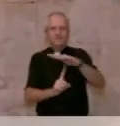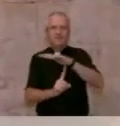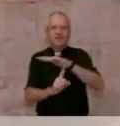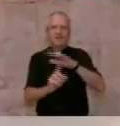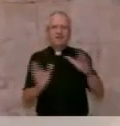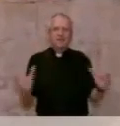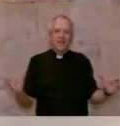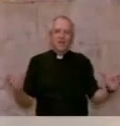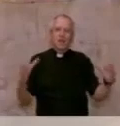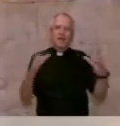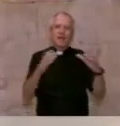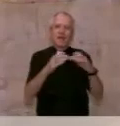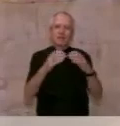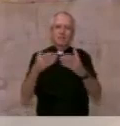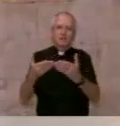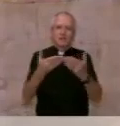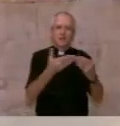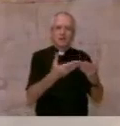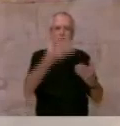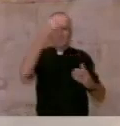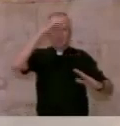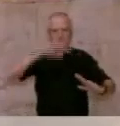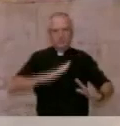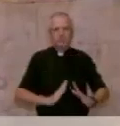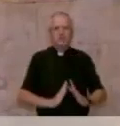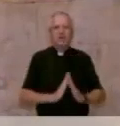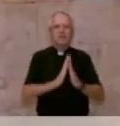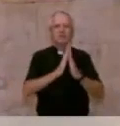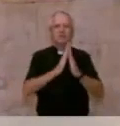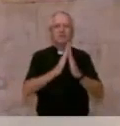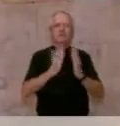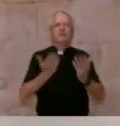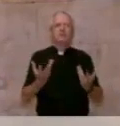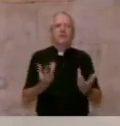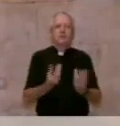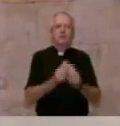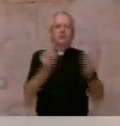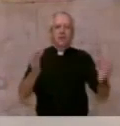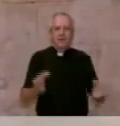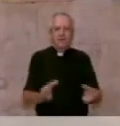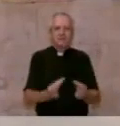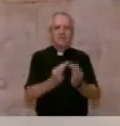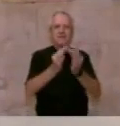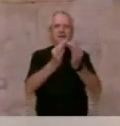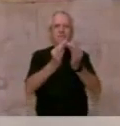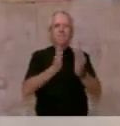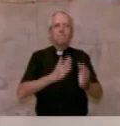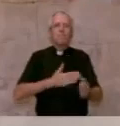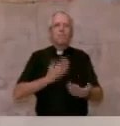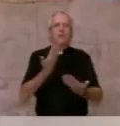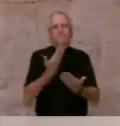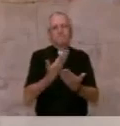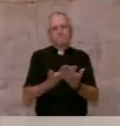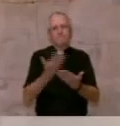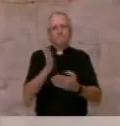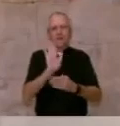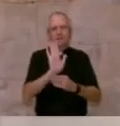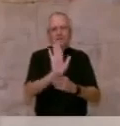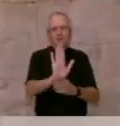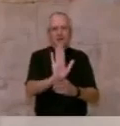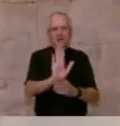que congregada en el Espíritu Santo por el Evangelio y la Eucaristía, que puguin manifieste